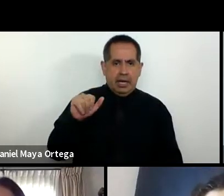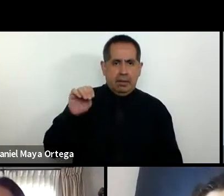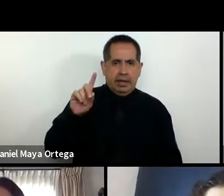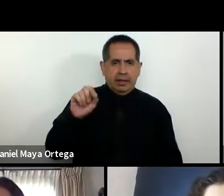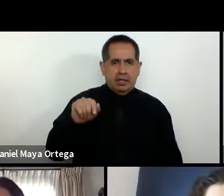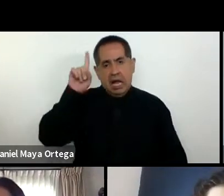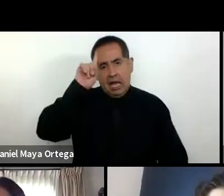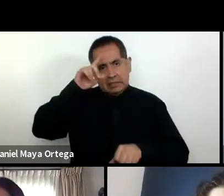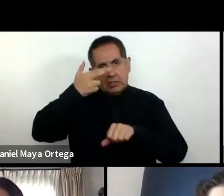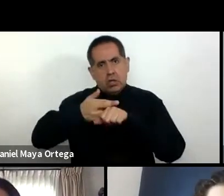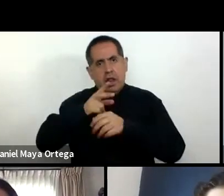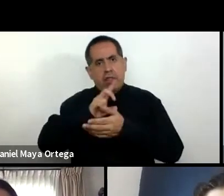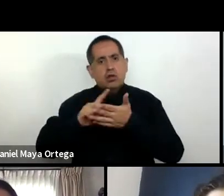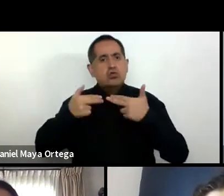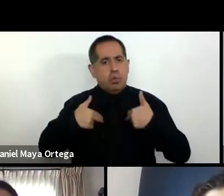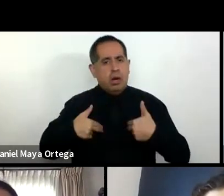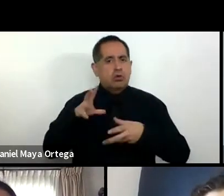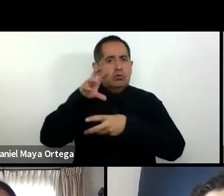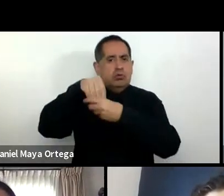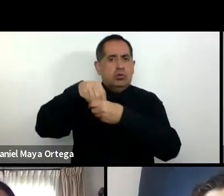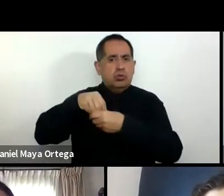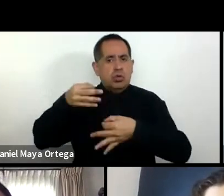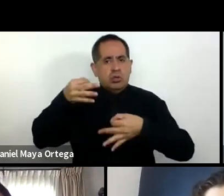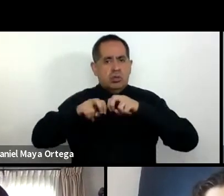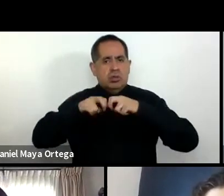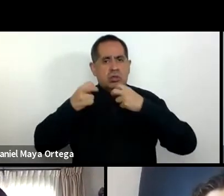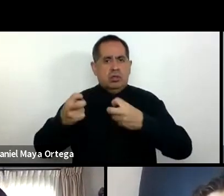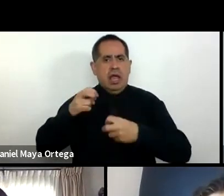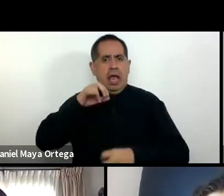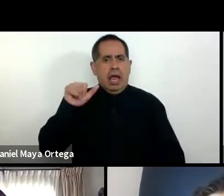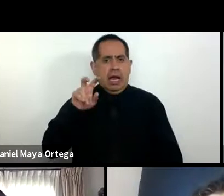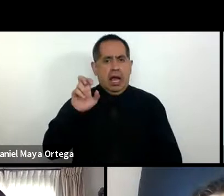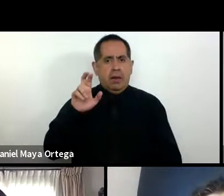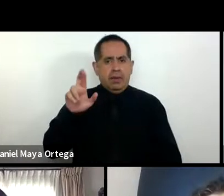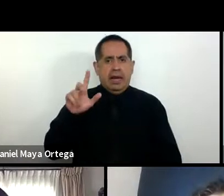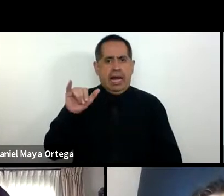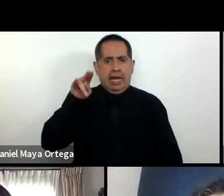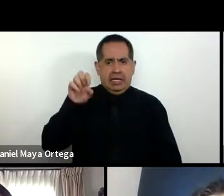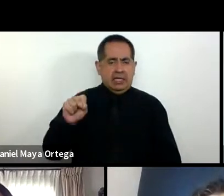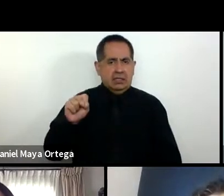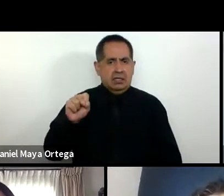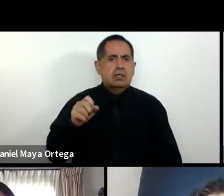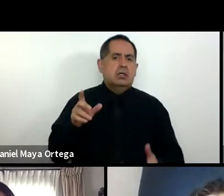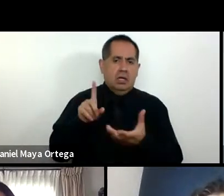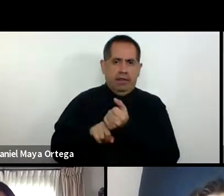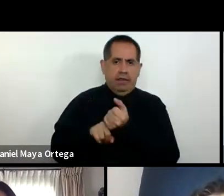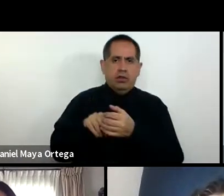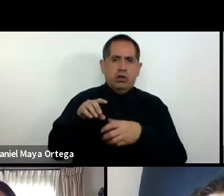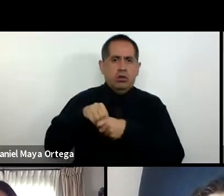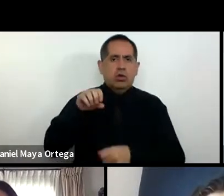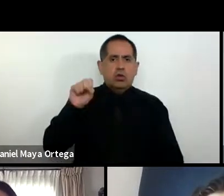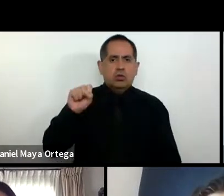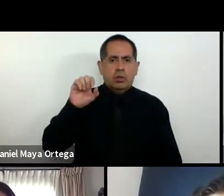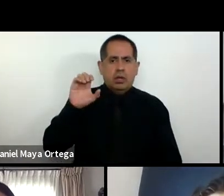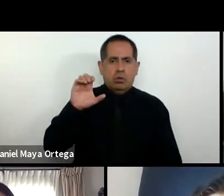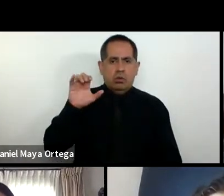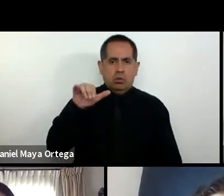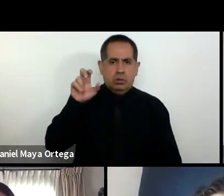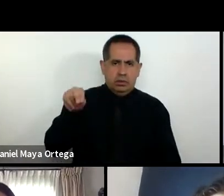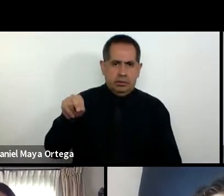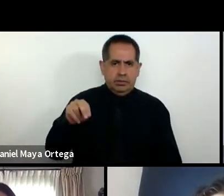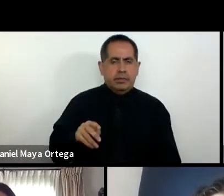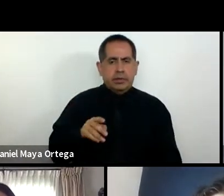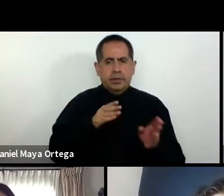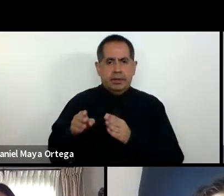asesora de Derechos Humanos en la ponencia del ministro Javier Lainez Otziek de la Suprema Corte de Justicia de la Nación. Y la maestra